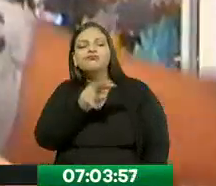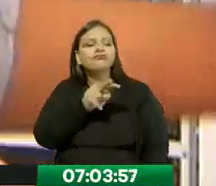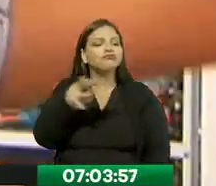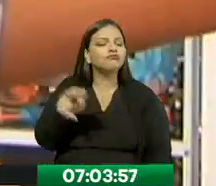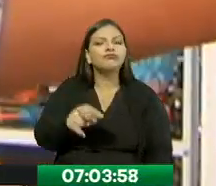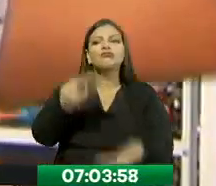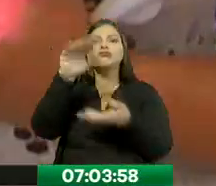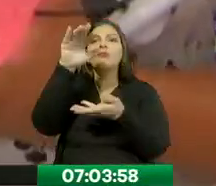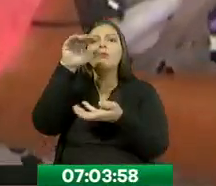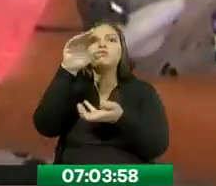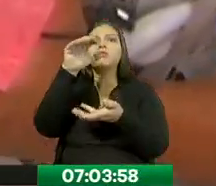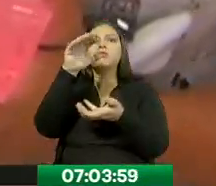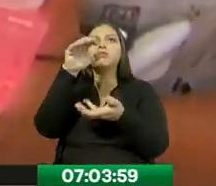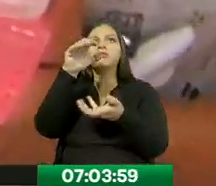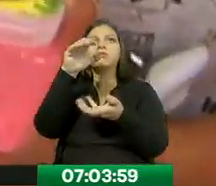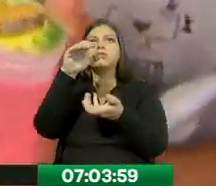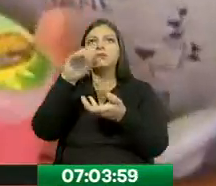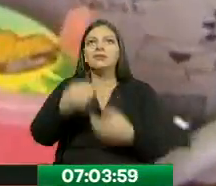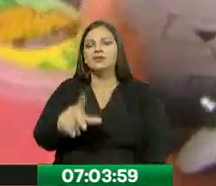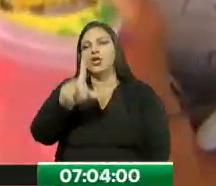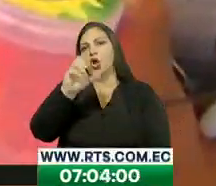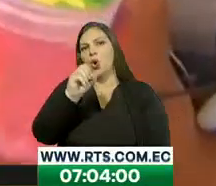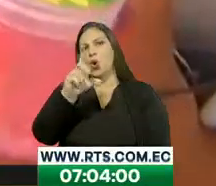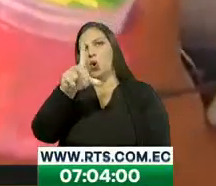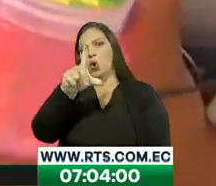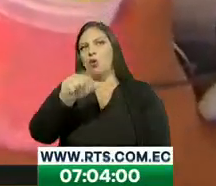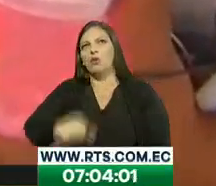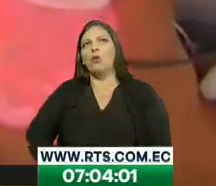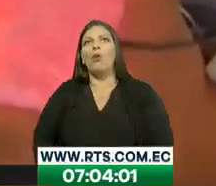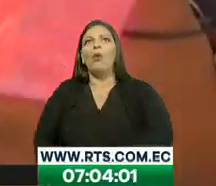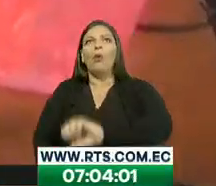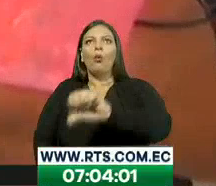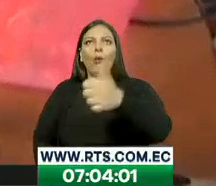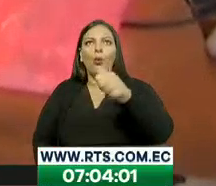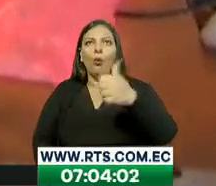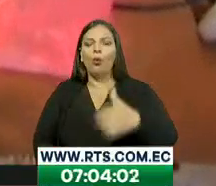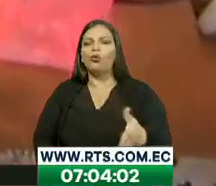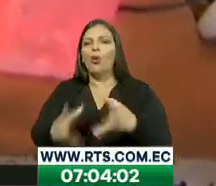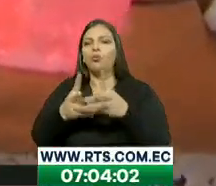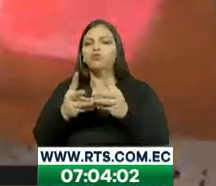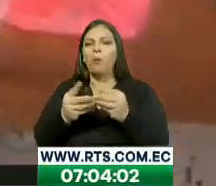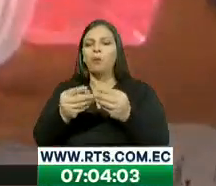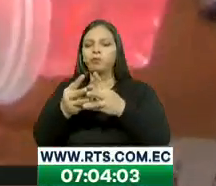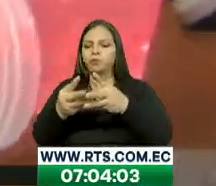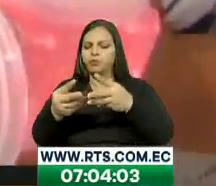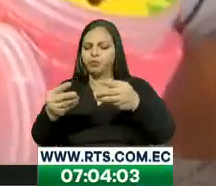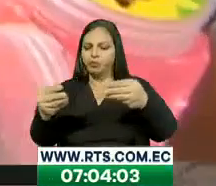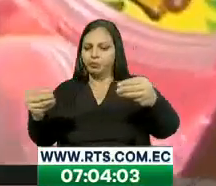muñecos, tanto las Lolas que se las llevan las niñas. También tenemos otra marca que son los sliders.